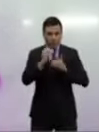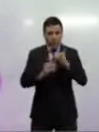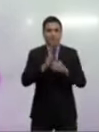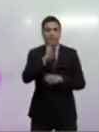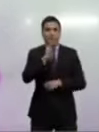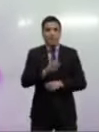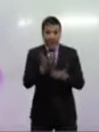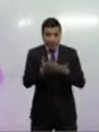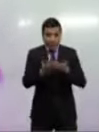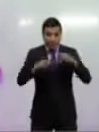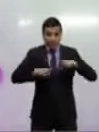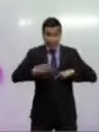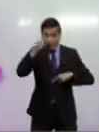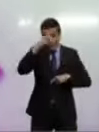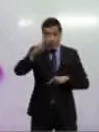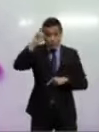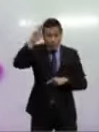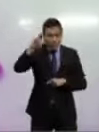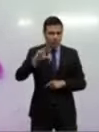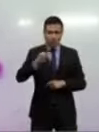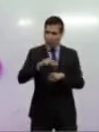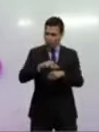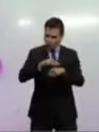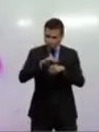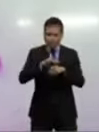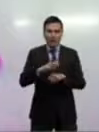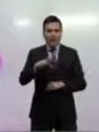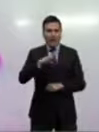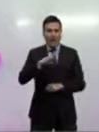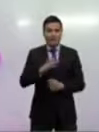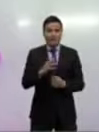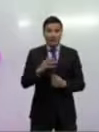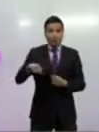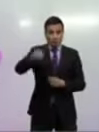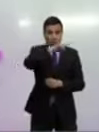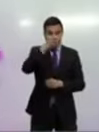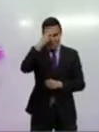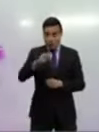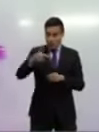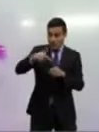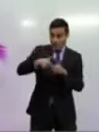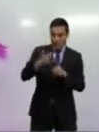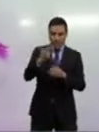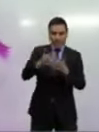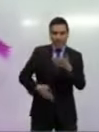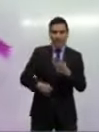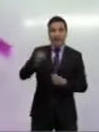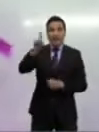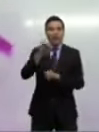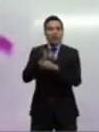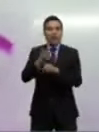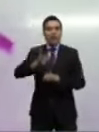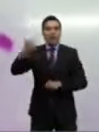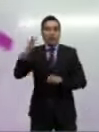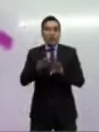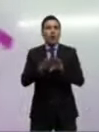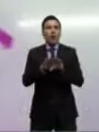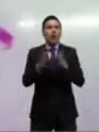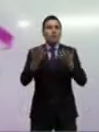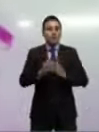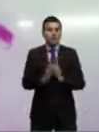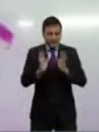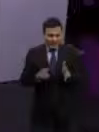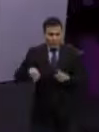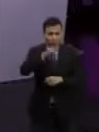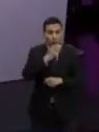los mexicanos, es una realidad. Una gasolina más barata que en Estados Unidos. Y bueno, nos han demostrado